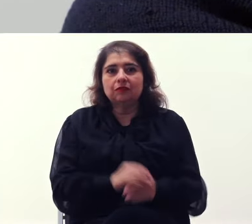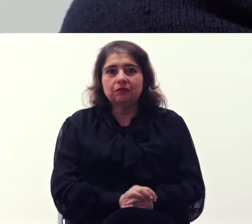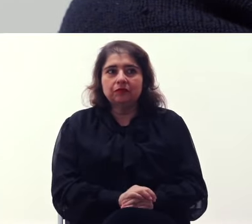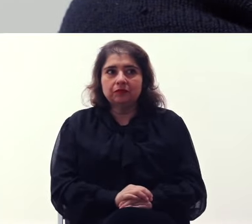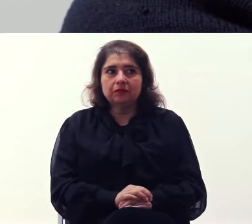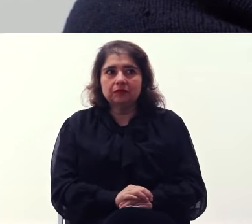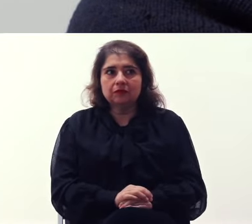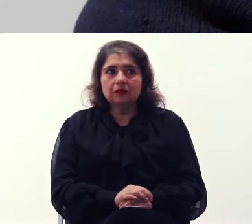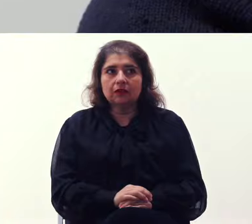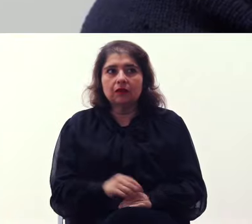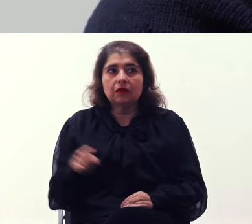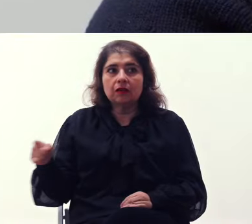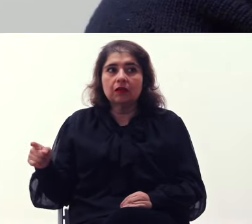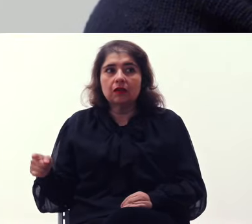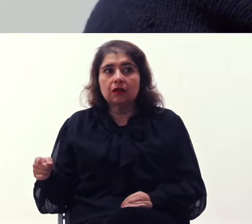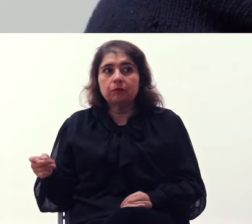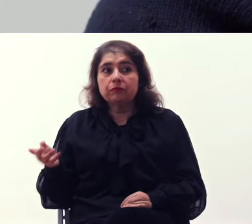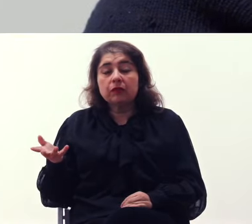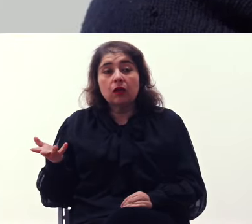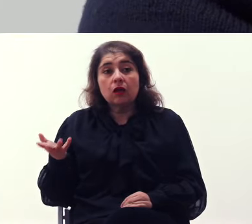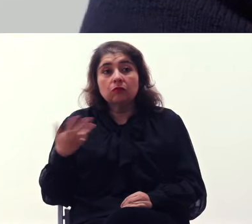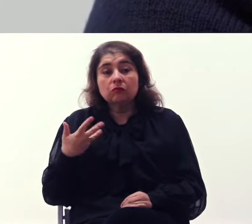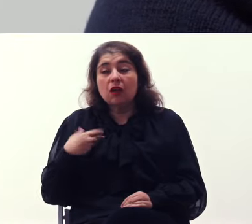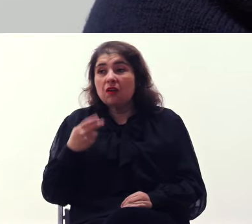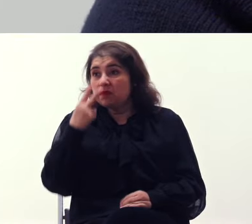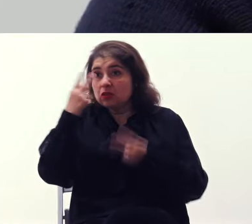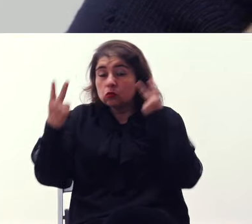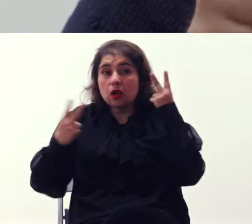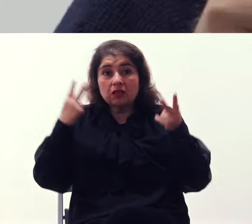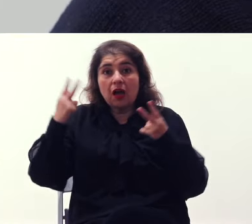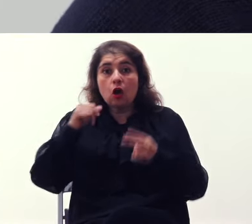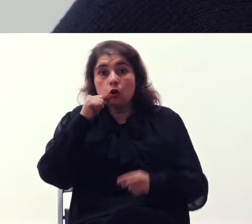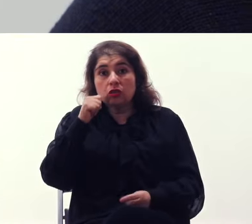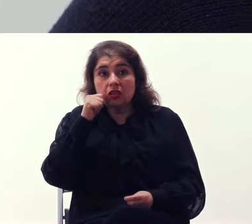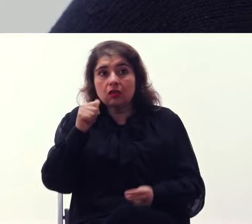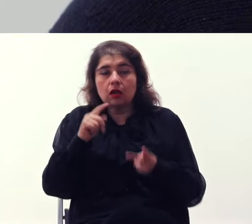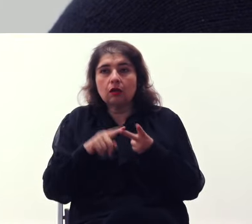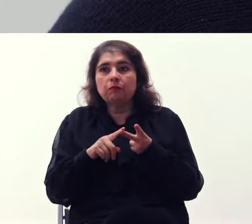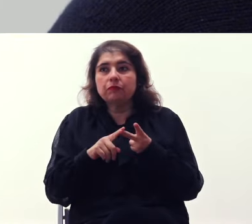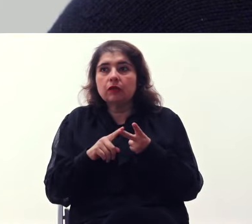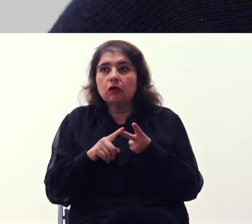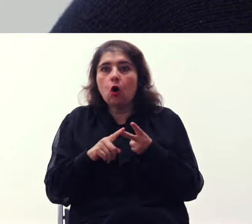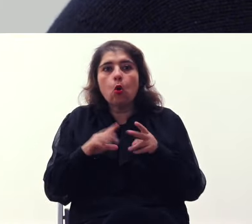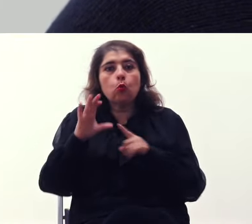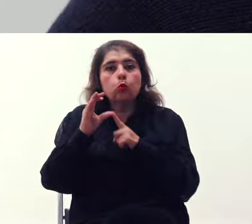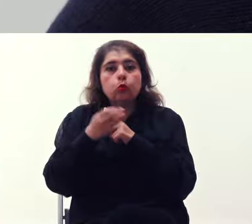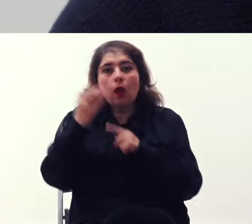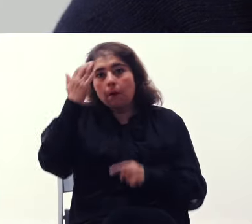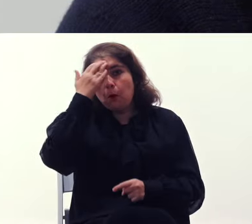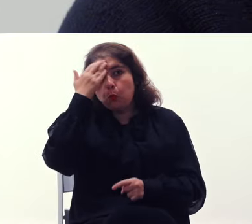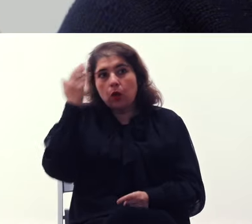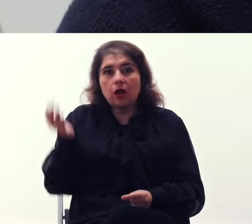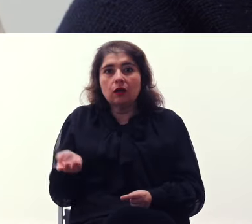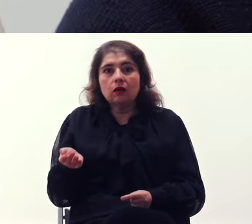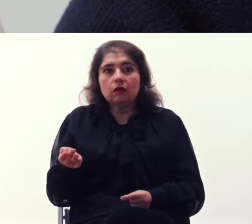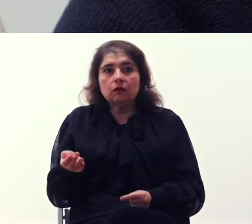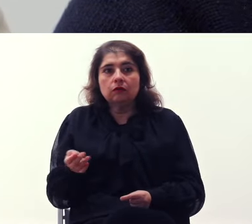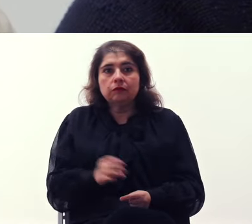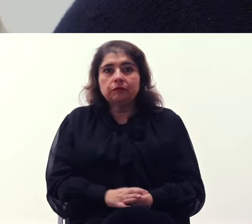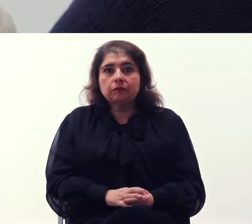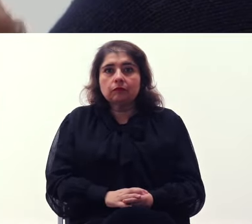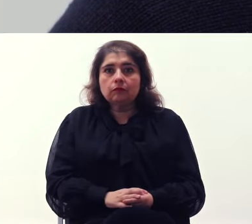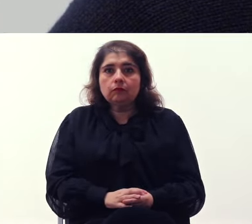Bueno, volviendo un poco a lo que decía sobre este contacto con la visualidad cotidiana y la cultura popular en su amplio espectro,